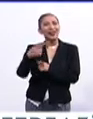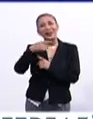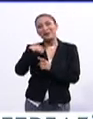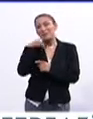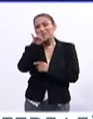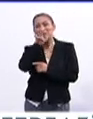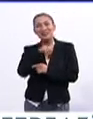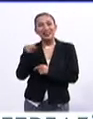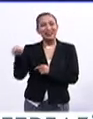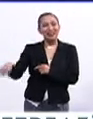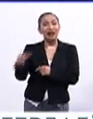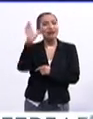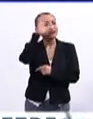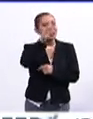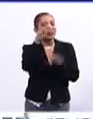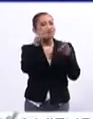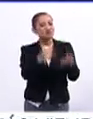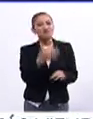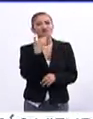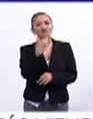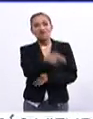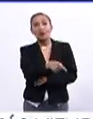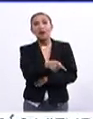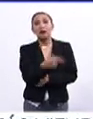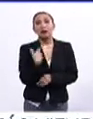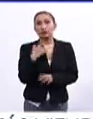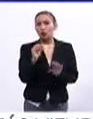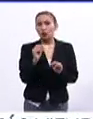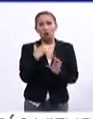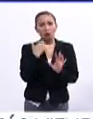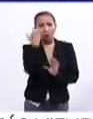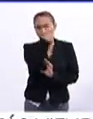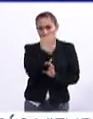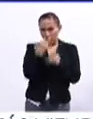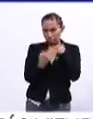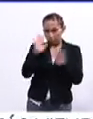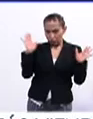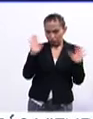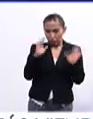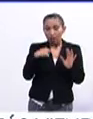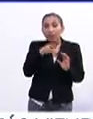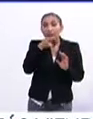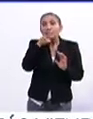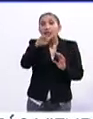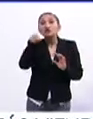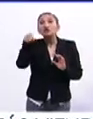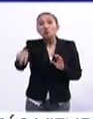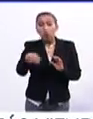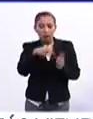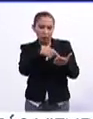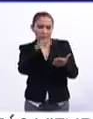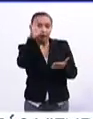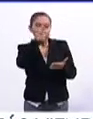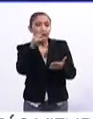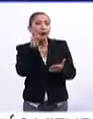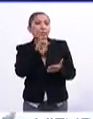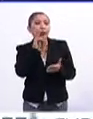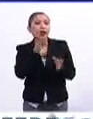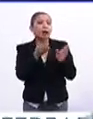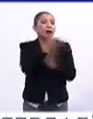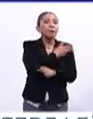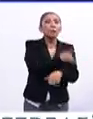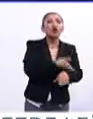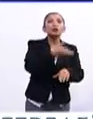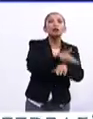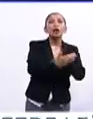validado por la ciencia y lo que no. No estoy emitiendo ningún juicio. Nada más que si dices que es ciencia, tiene que haber pasado por